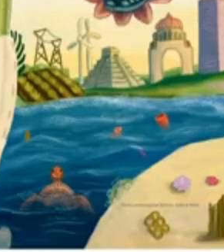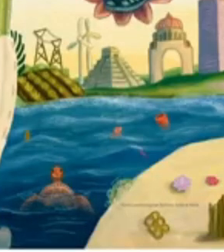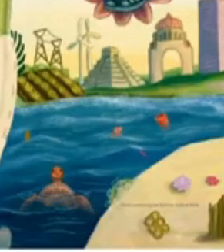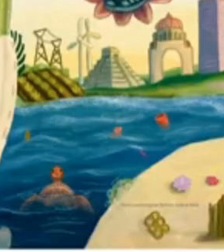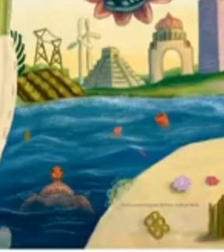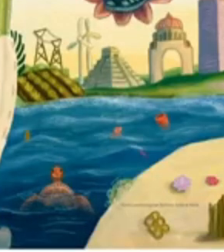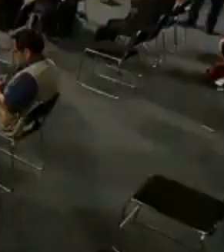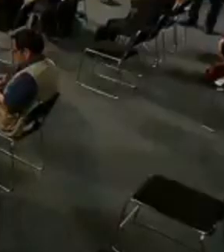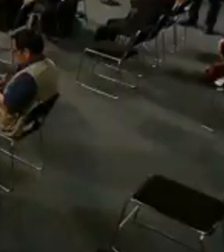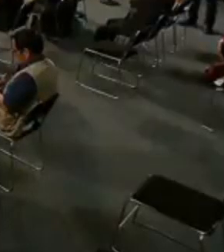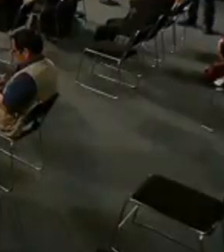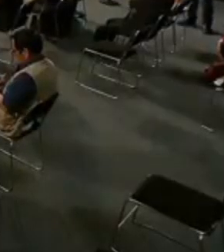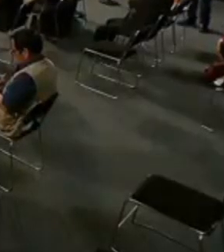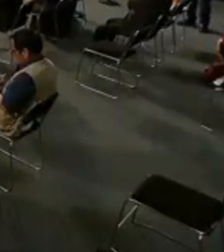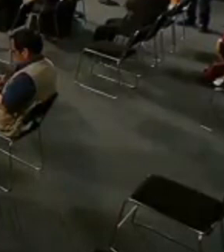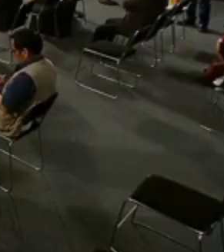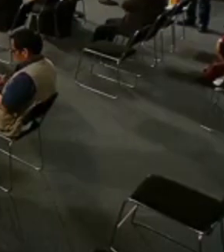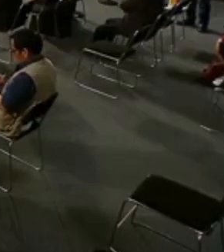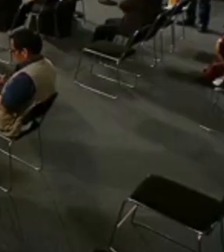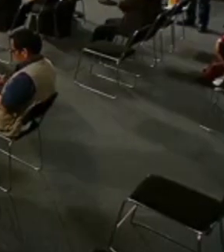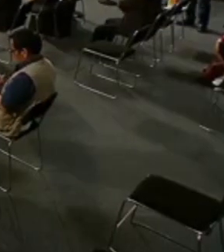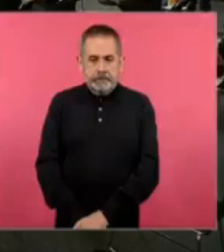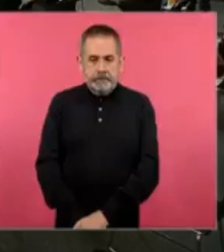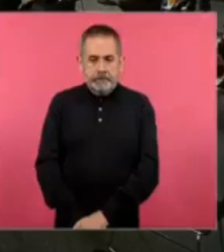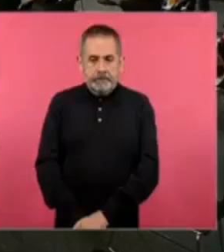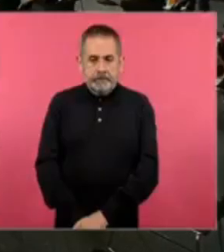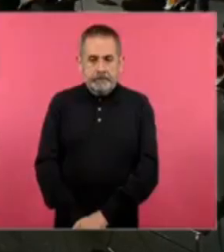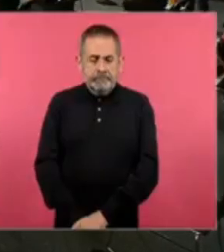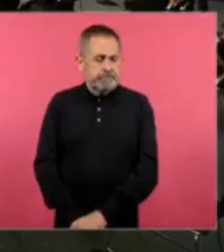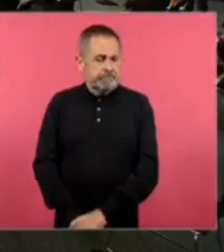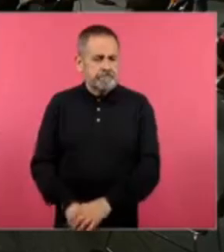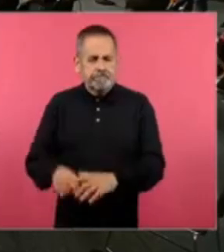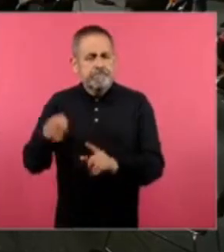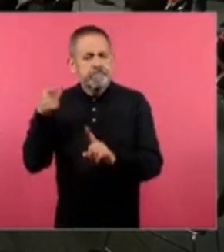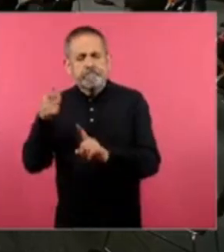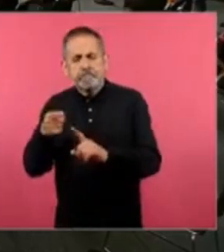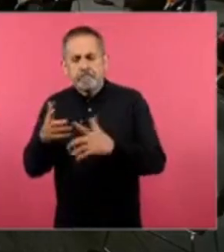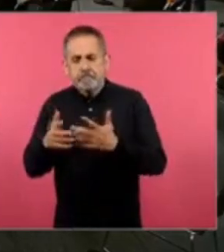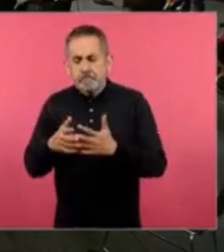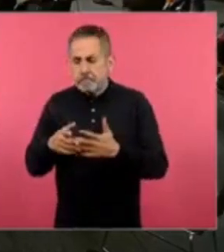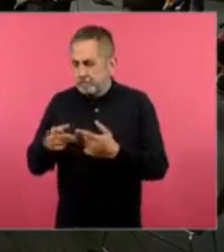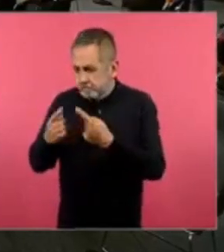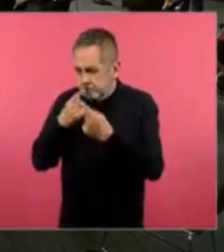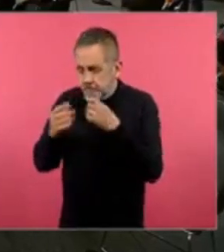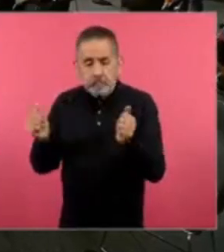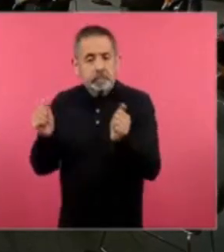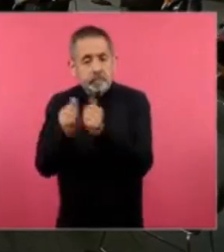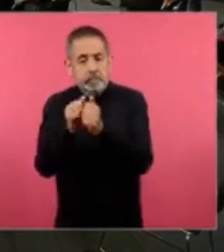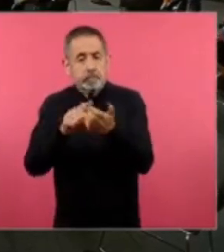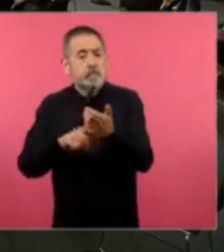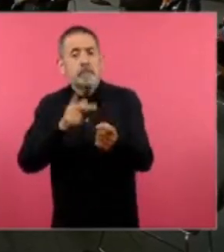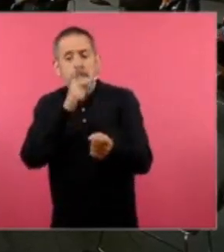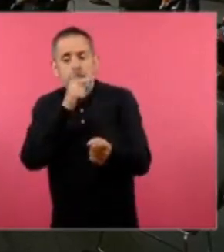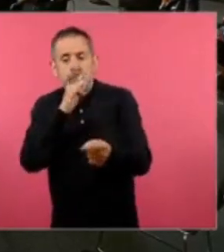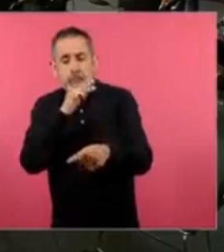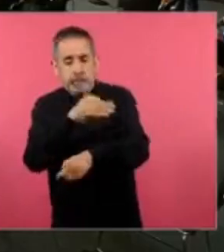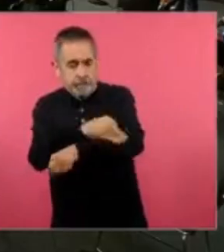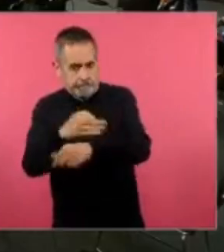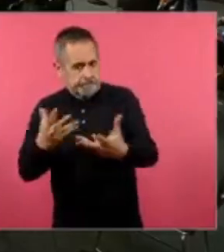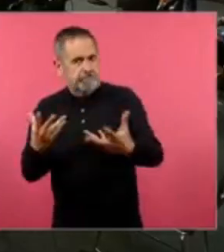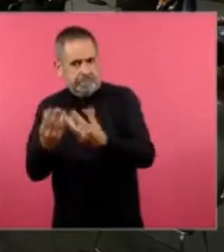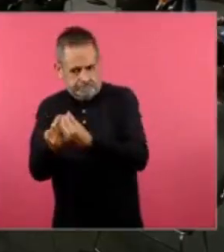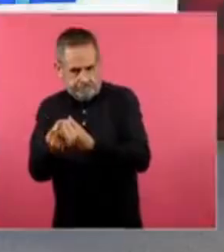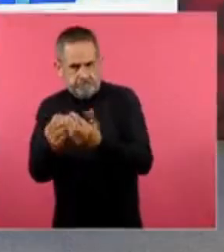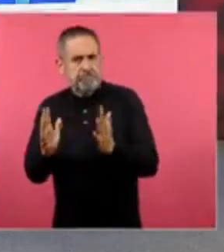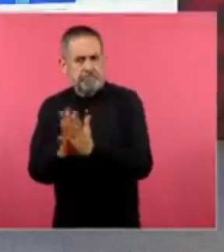comunidad. ¿Cuál es la finalidad? Pues ahora sí que trabajar en comunión con los padres de familia, hacerlos partícipes